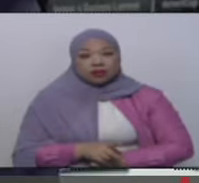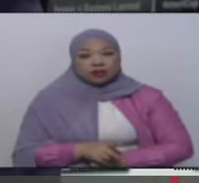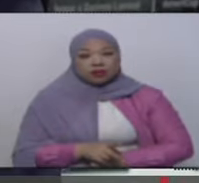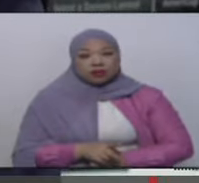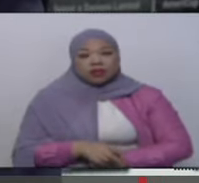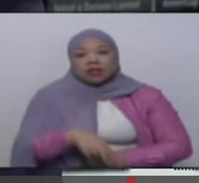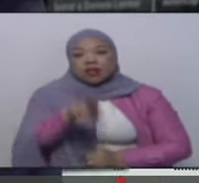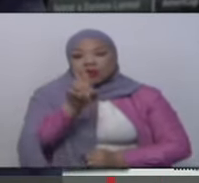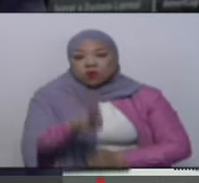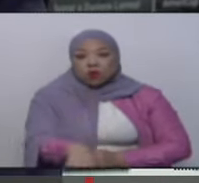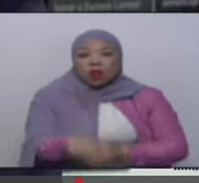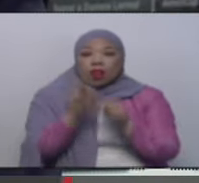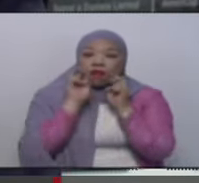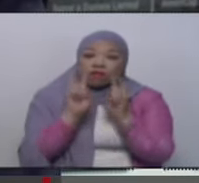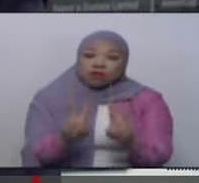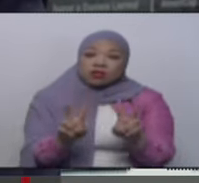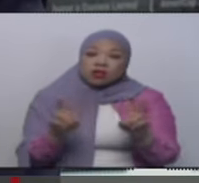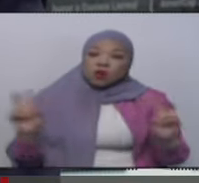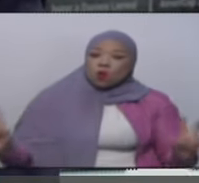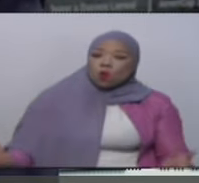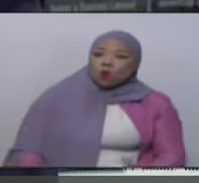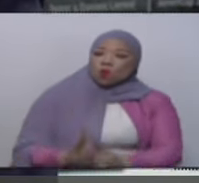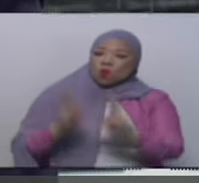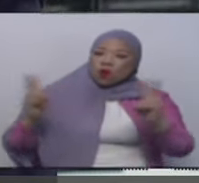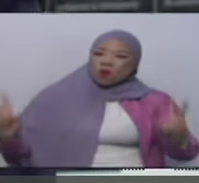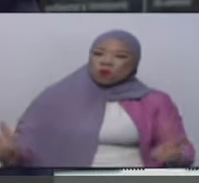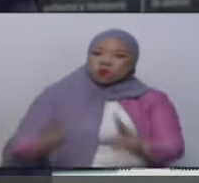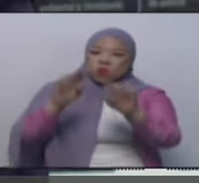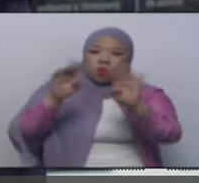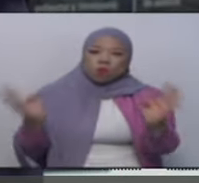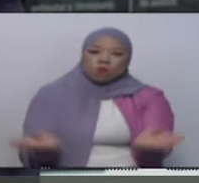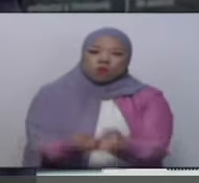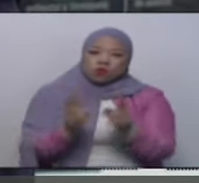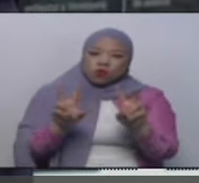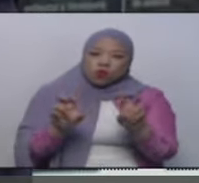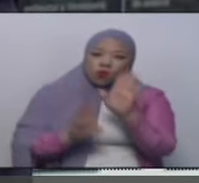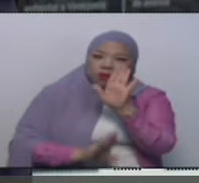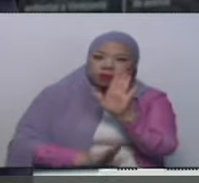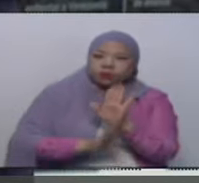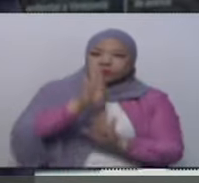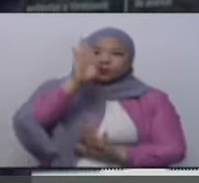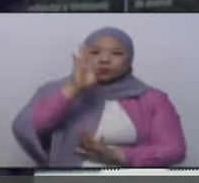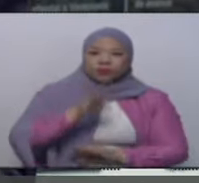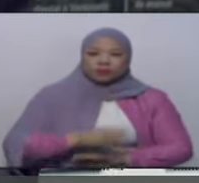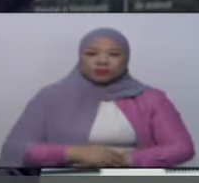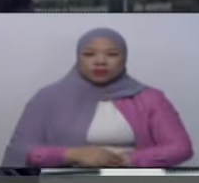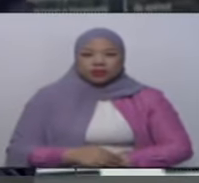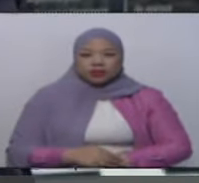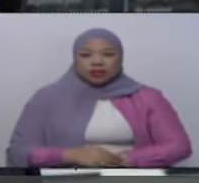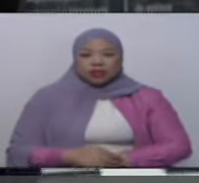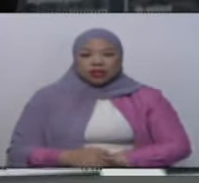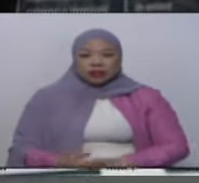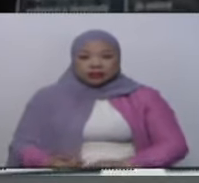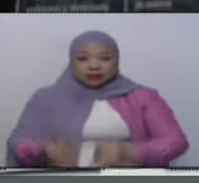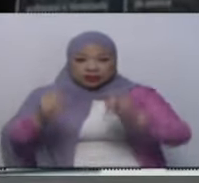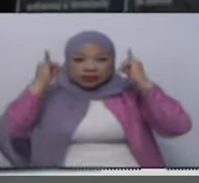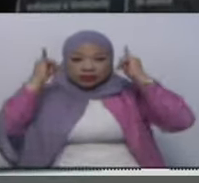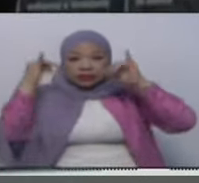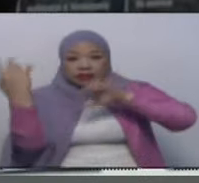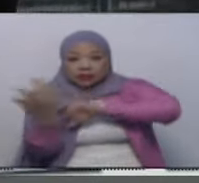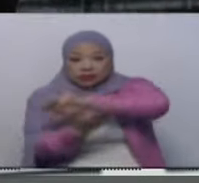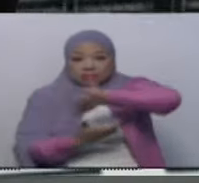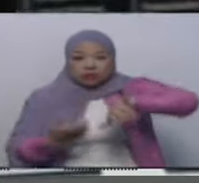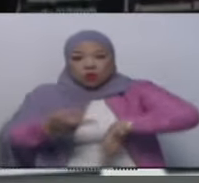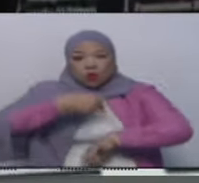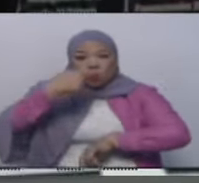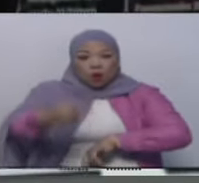sin lugar a duda, el surgimiento de un mundo nuevo. Si los demonios se apoderaron de la